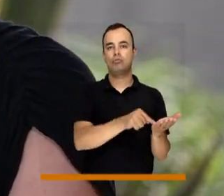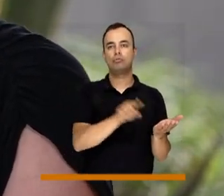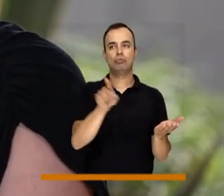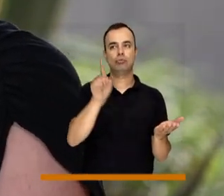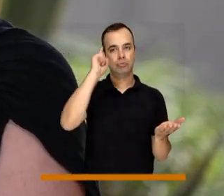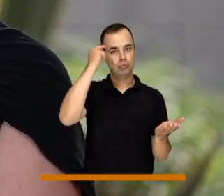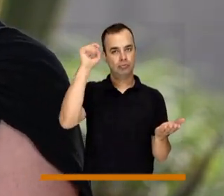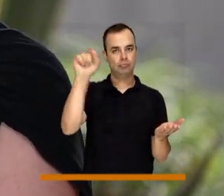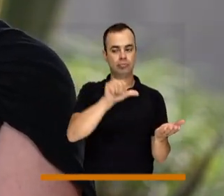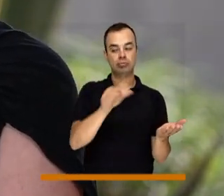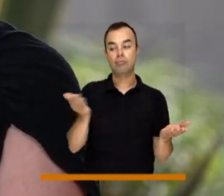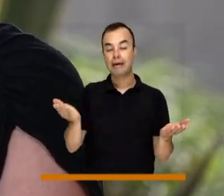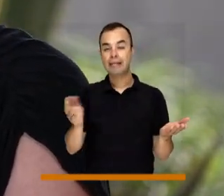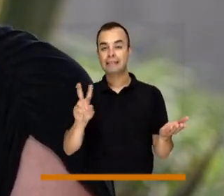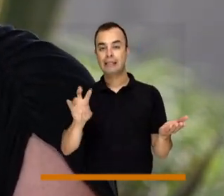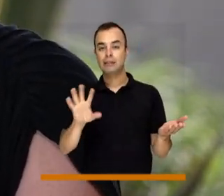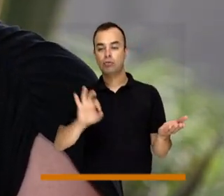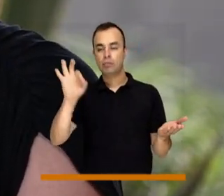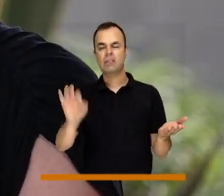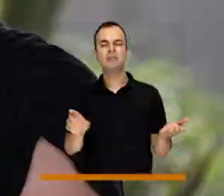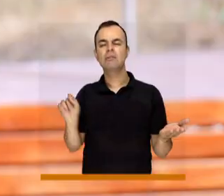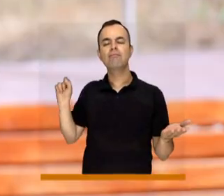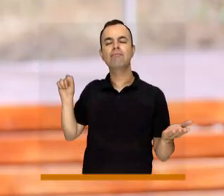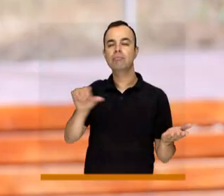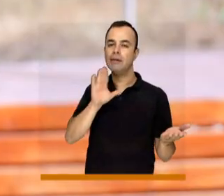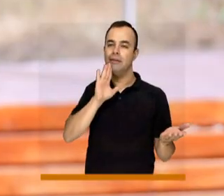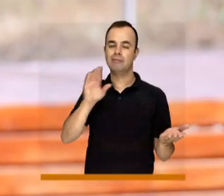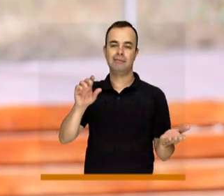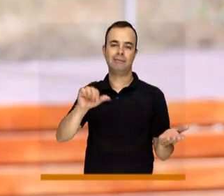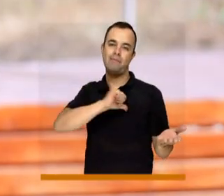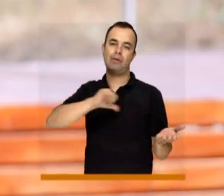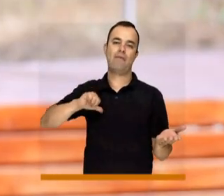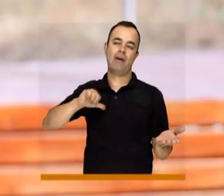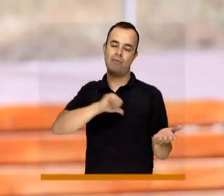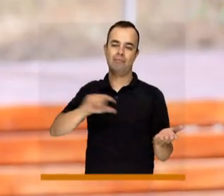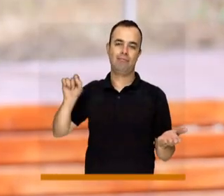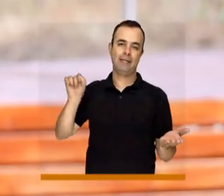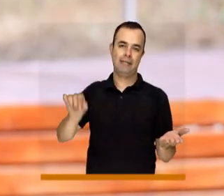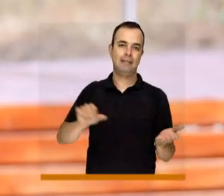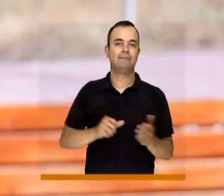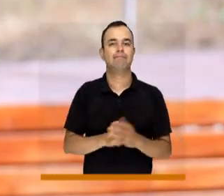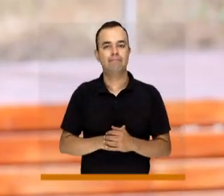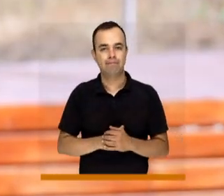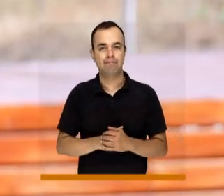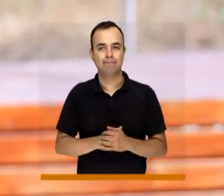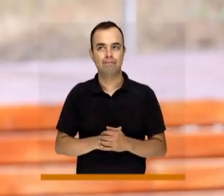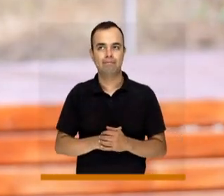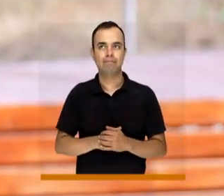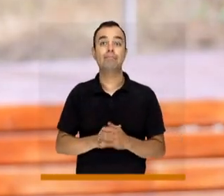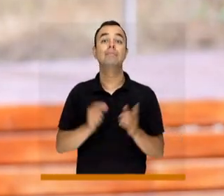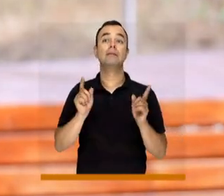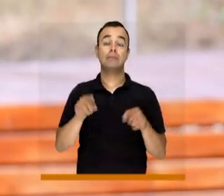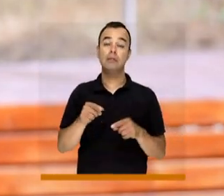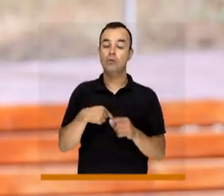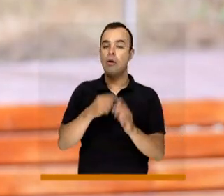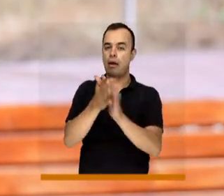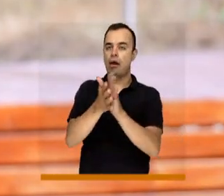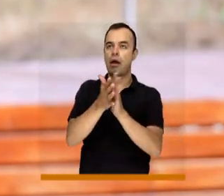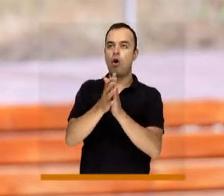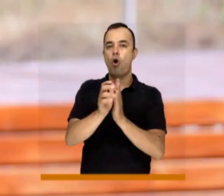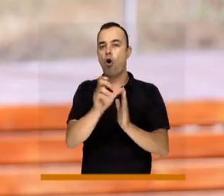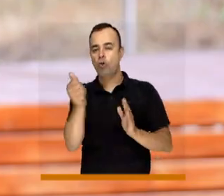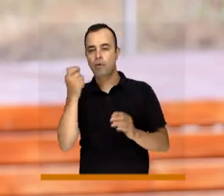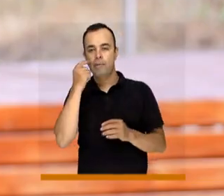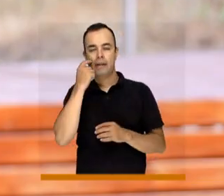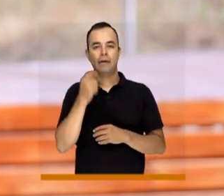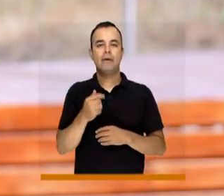recursos públicos y el resto son recursos privados. Directora, y también hay que decir que hay varios indicadores que vale la pena tener